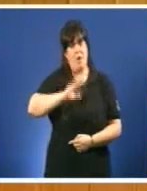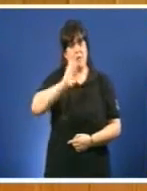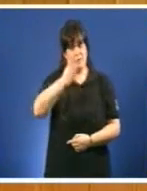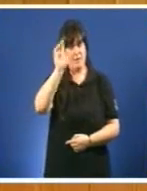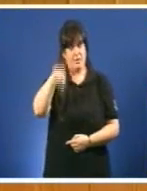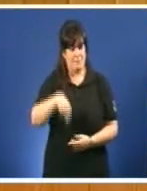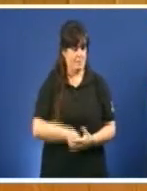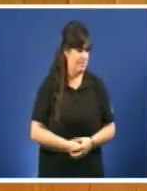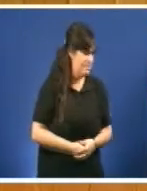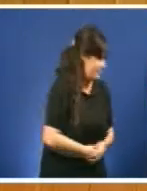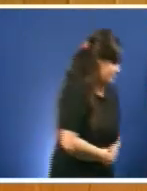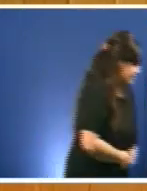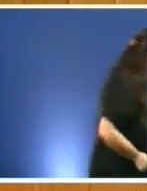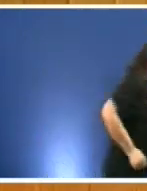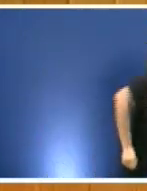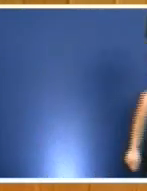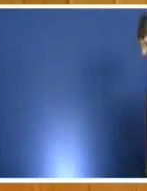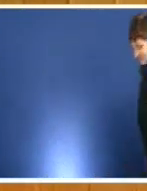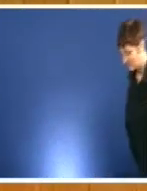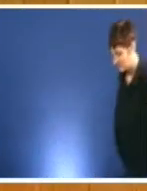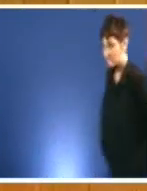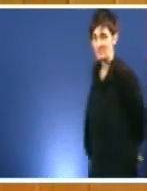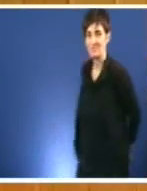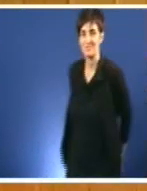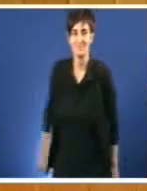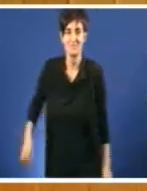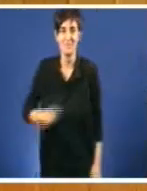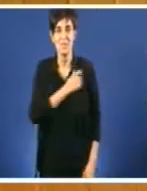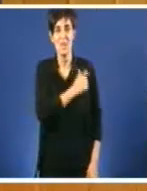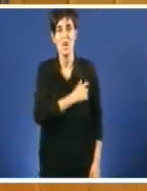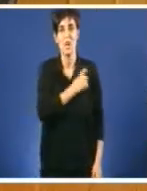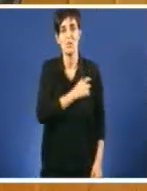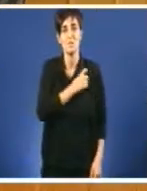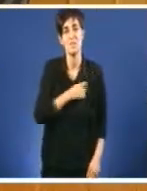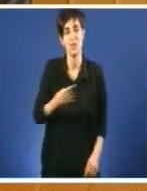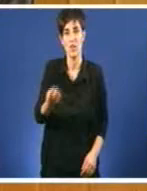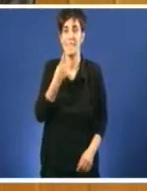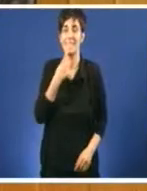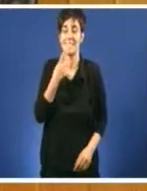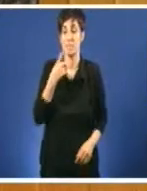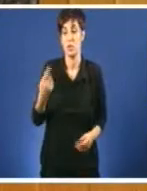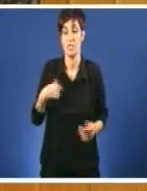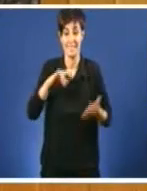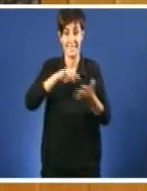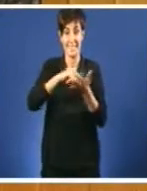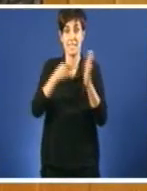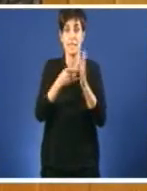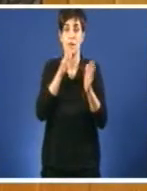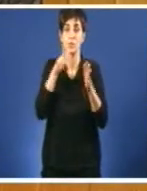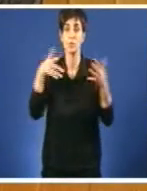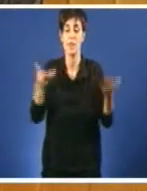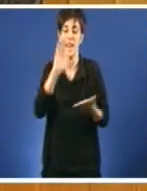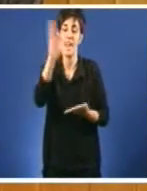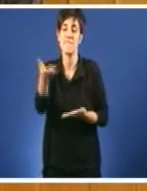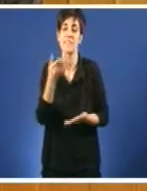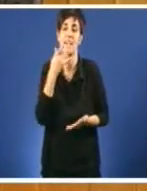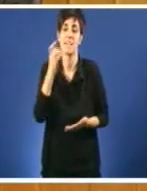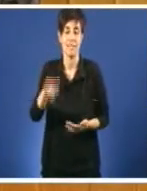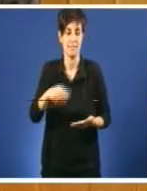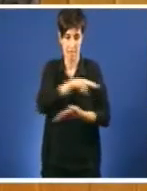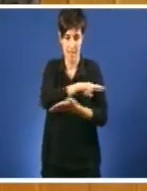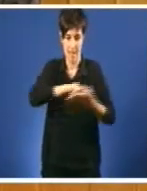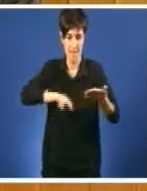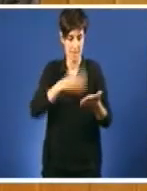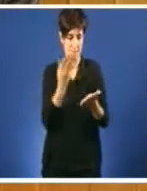señora conselleira, vostede en comisión dixo que estaba de acordo en que o actual sistema é prexudicial para Galiza, pero